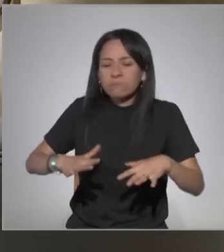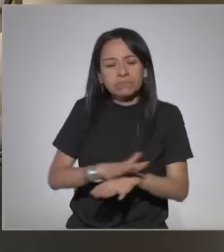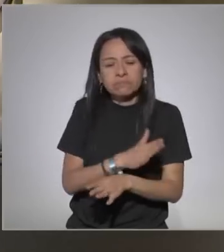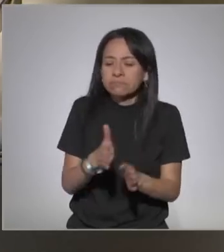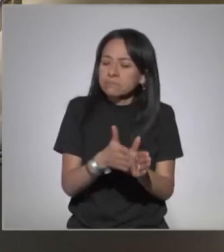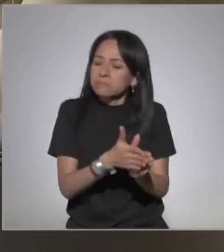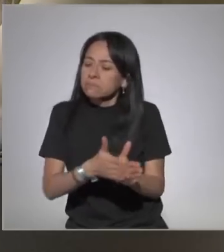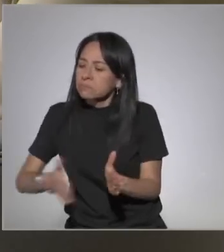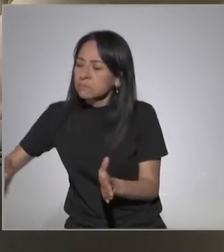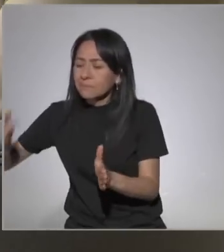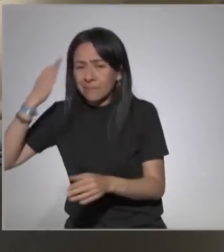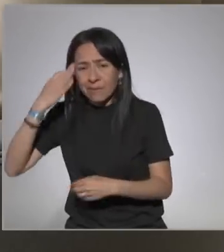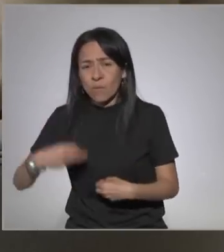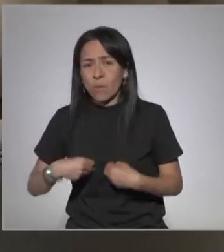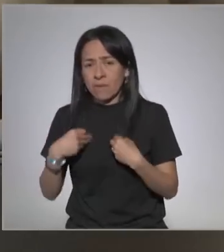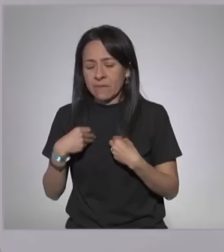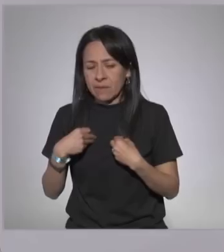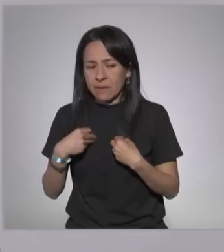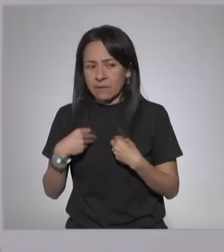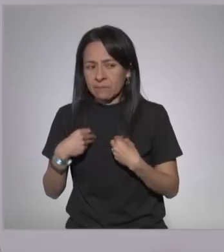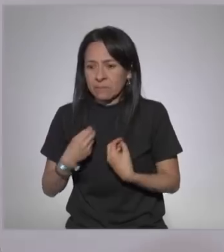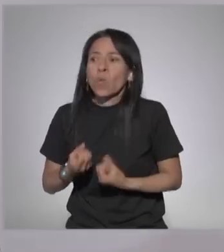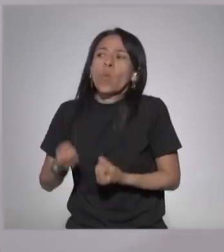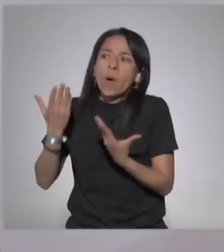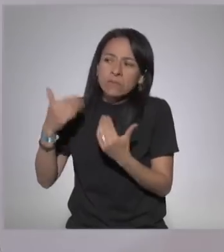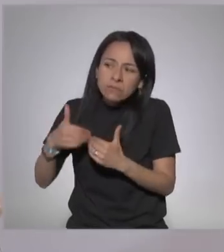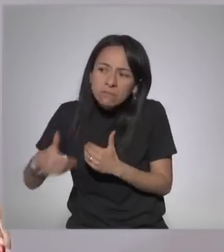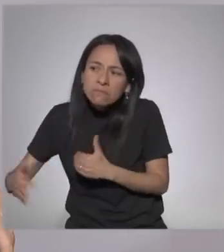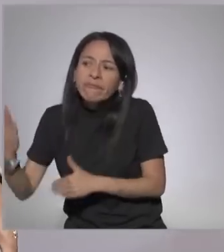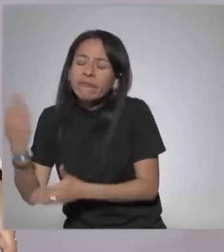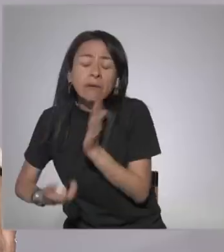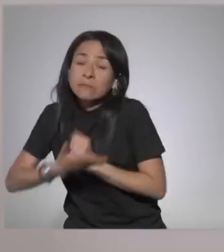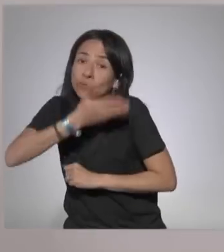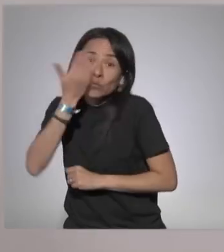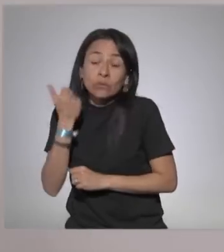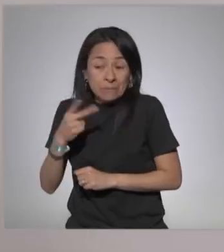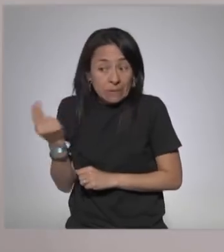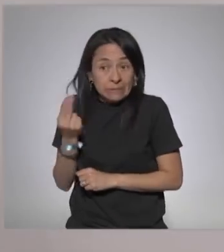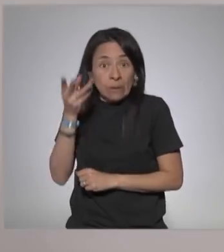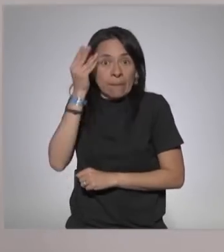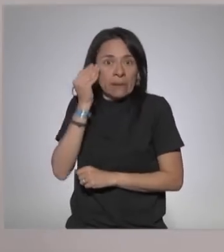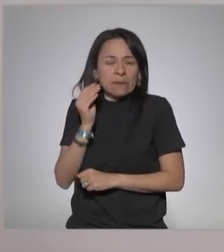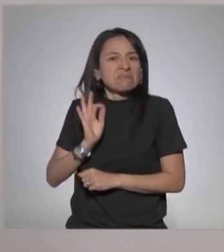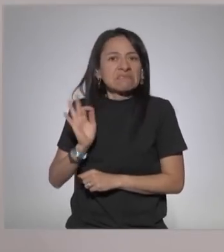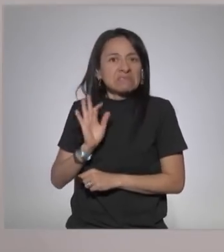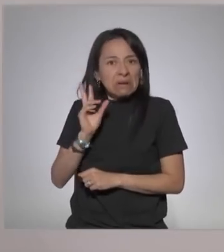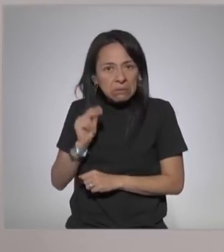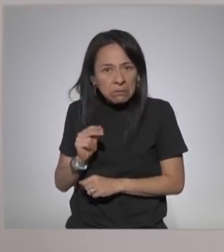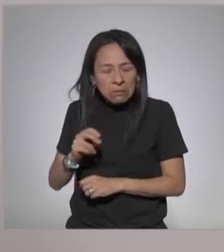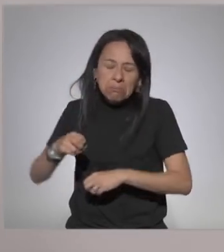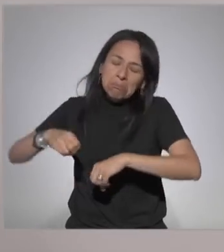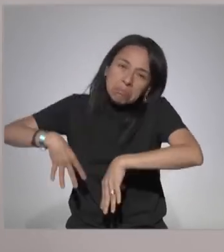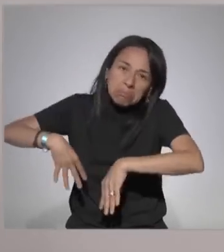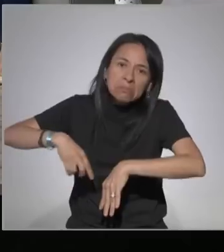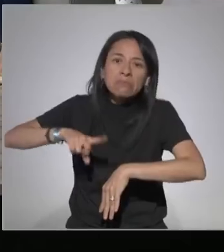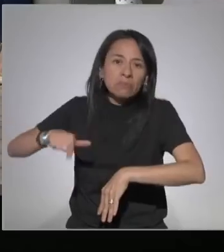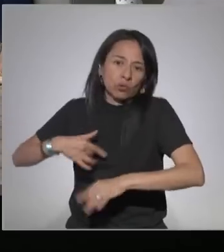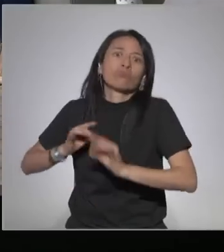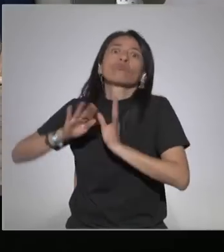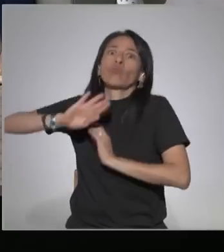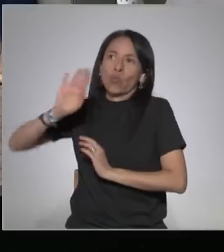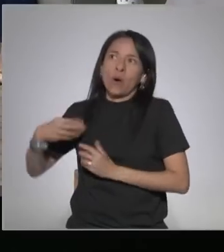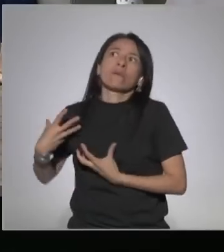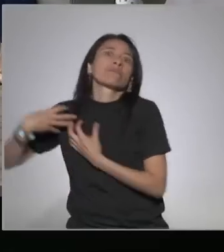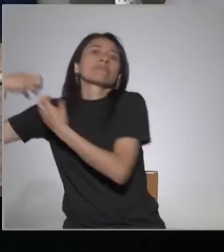vivirla, porque si no me voy con ella, ¿no? Así es, todavía queda vida. Perdón. Me parece muy interesante esto porque pueden ser